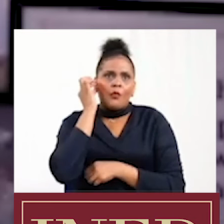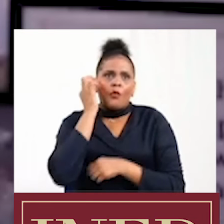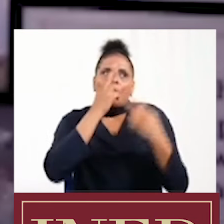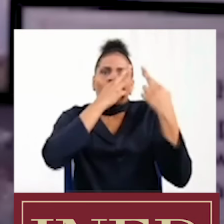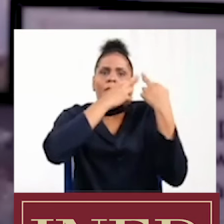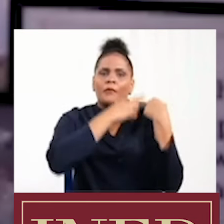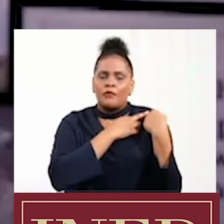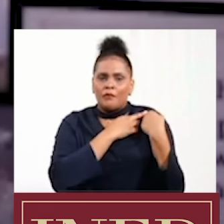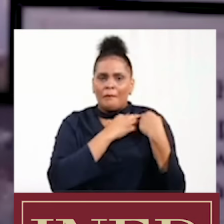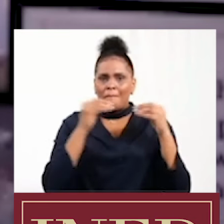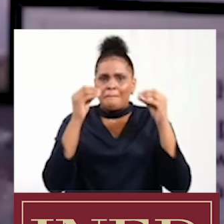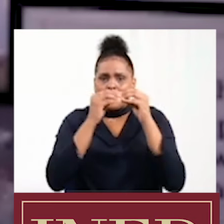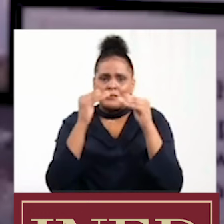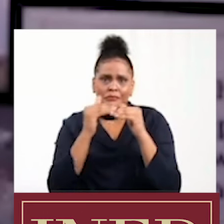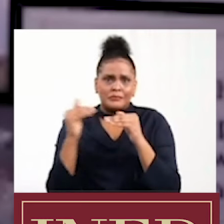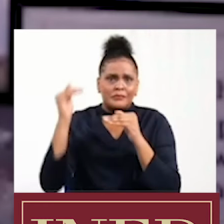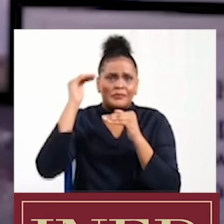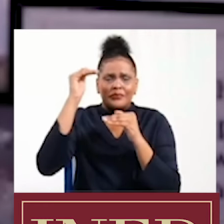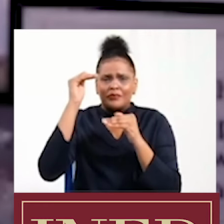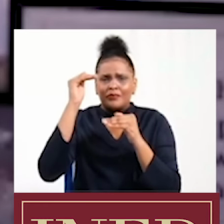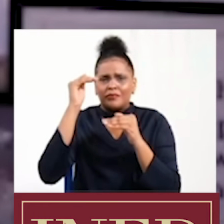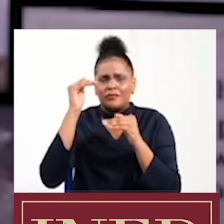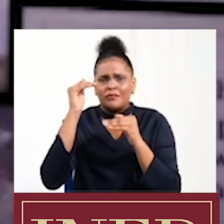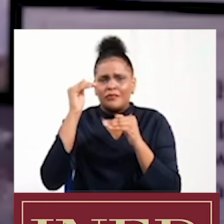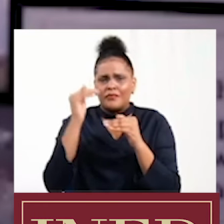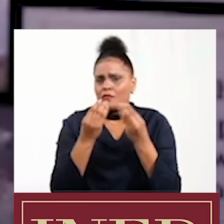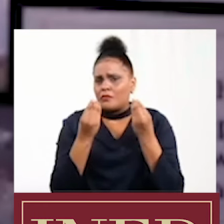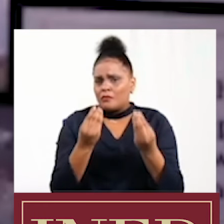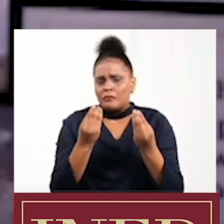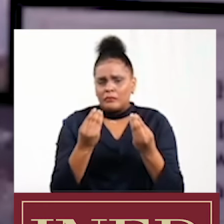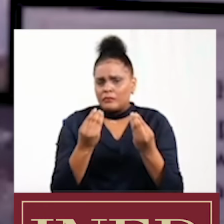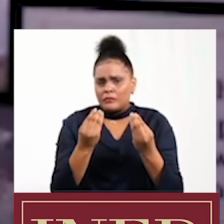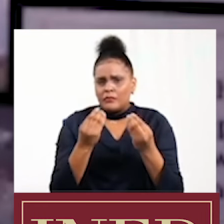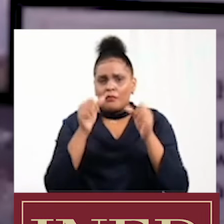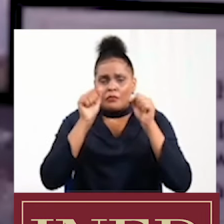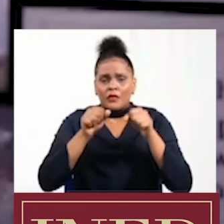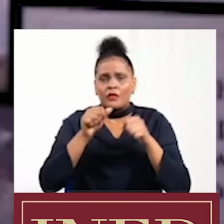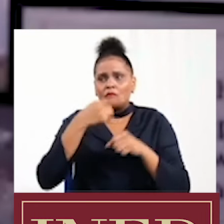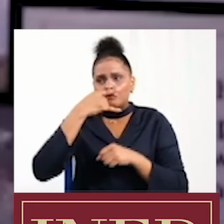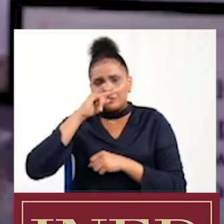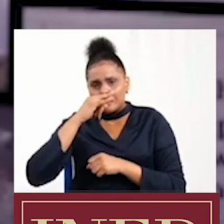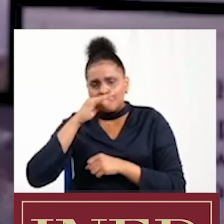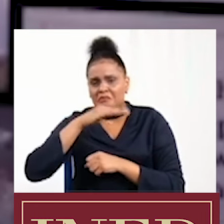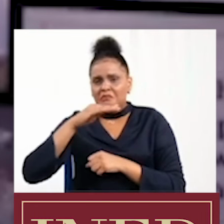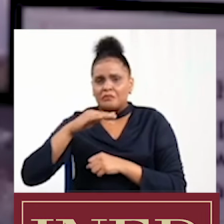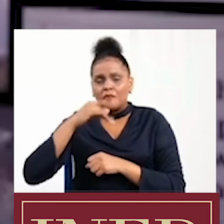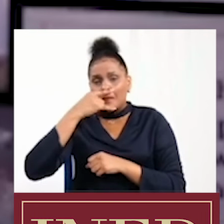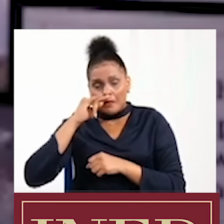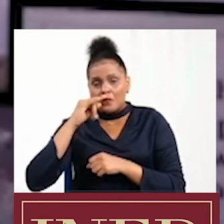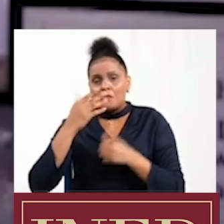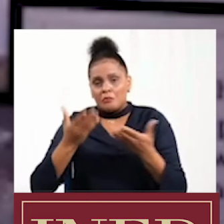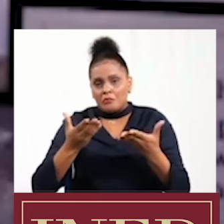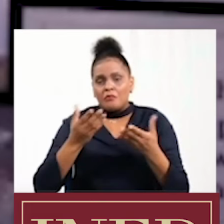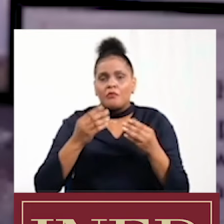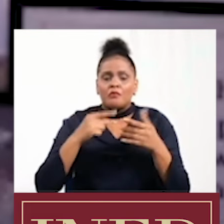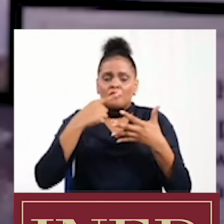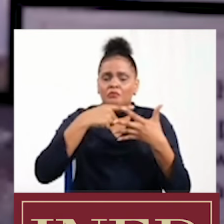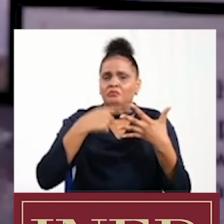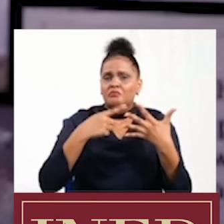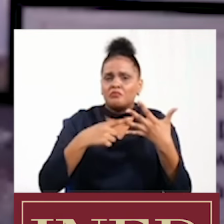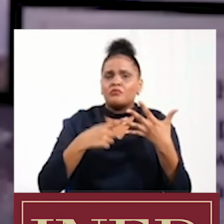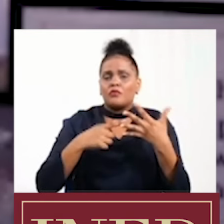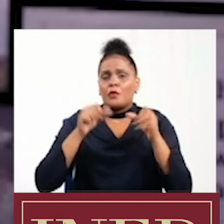con mayores horas de respecto de la vida familiar y la crianza de los niños entonces estos temas están afectando no los de